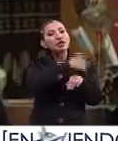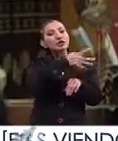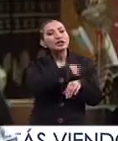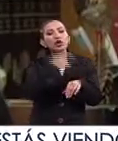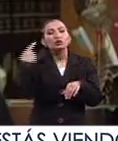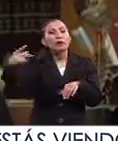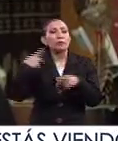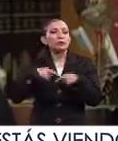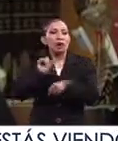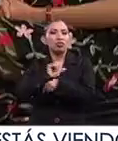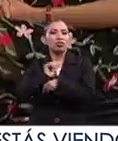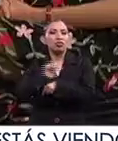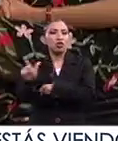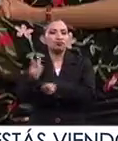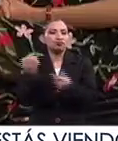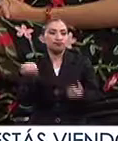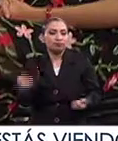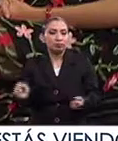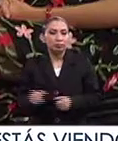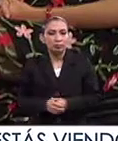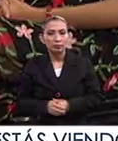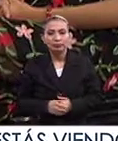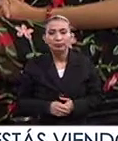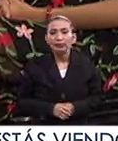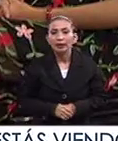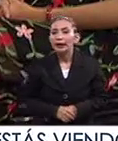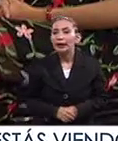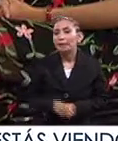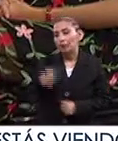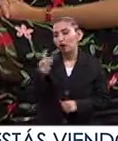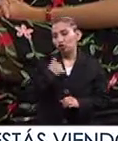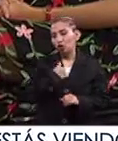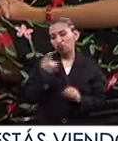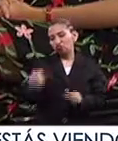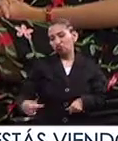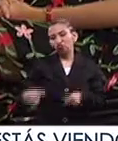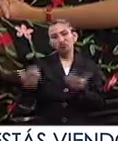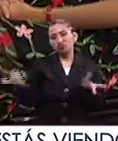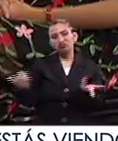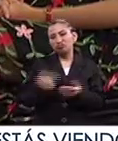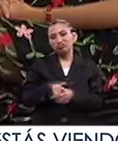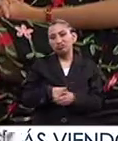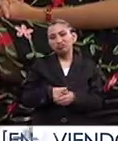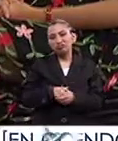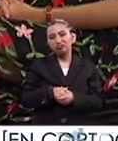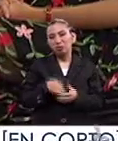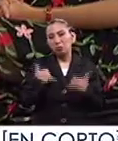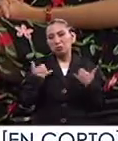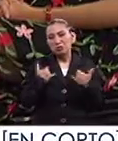eran hijos de cineastas famosos, ¿no? Uh-huh. Pero bueno, yo estaba muy chiquito, ¿no?